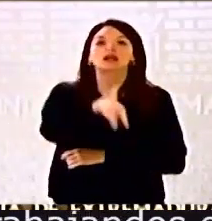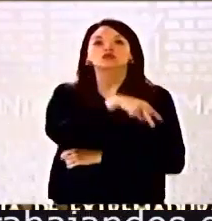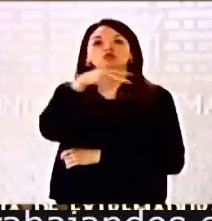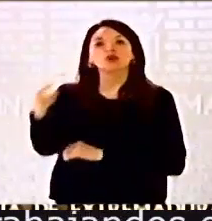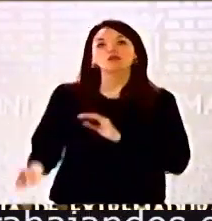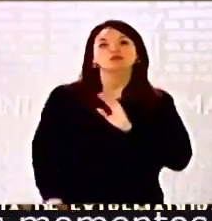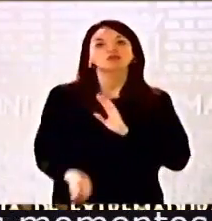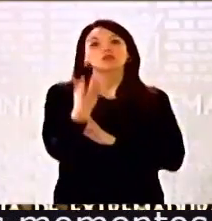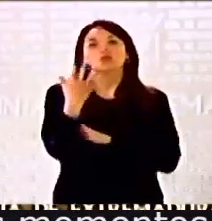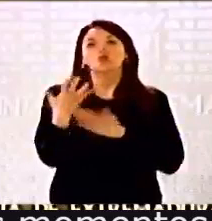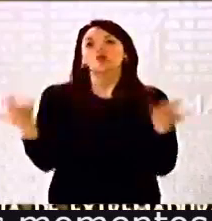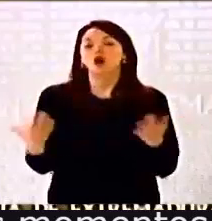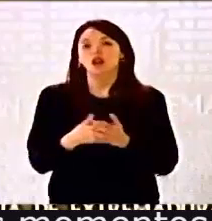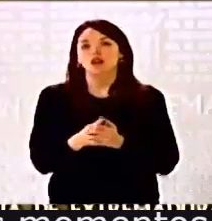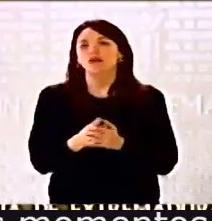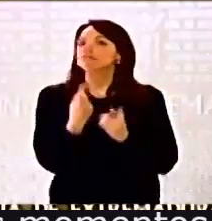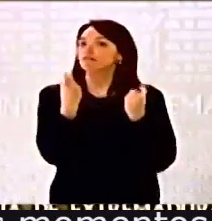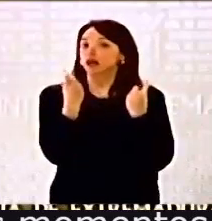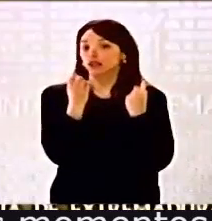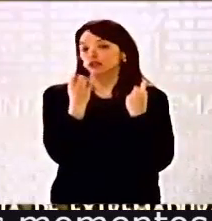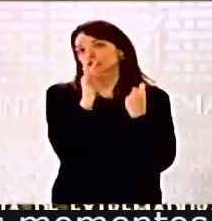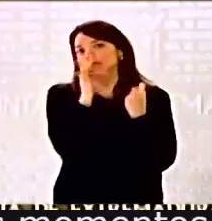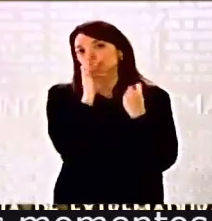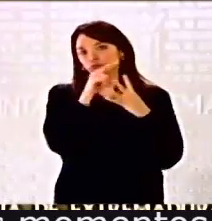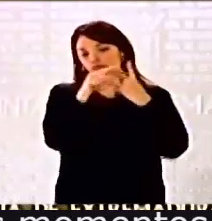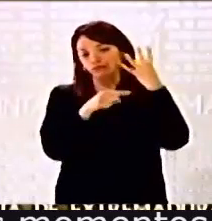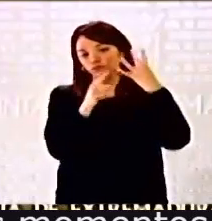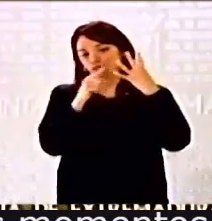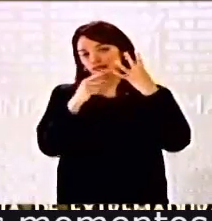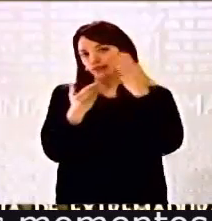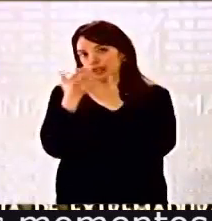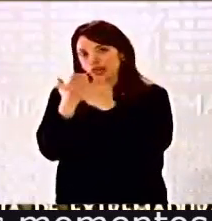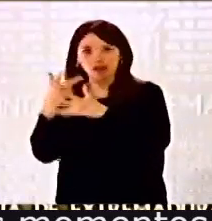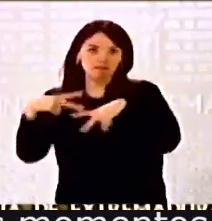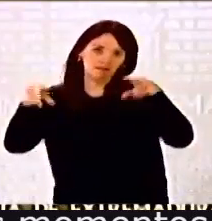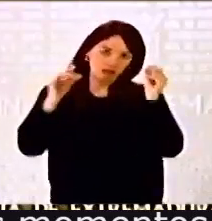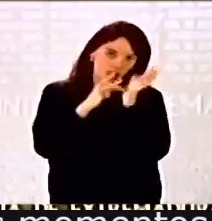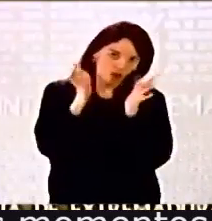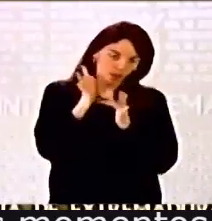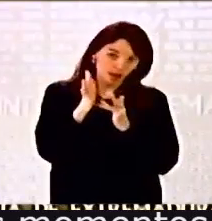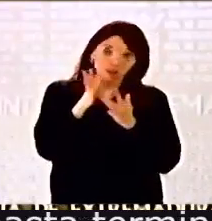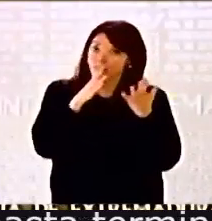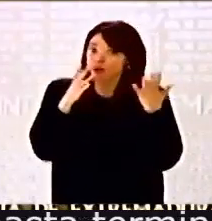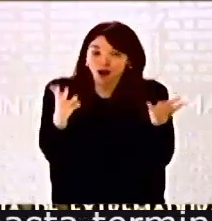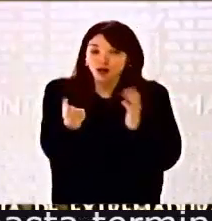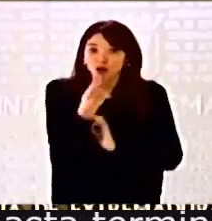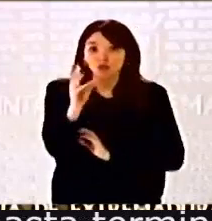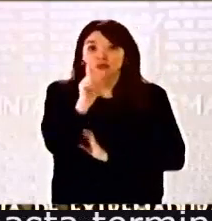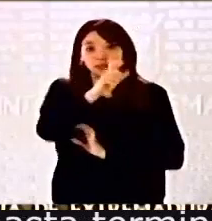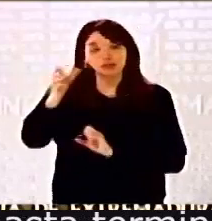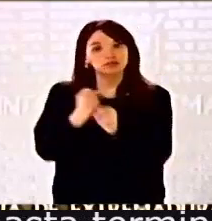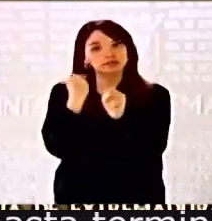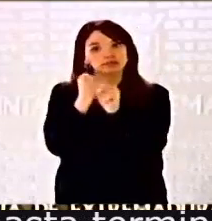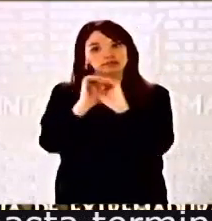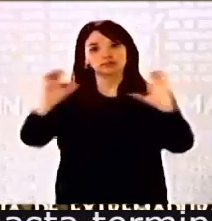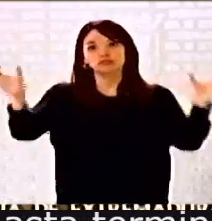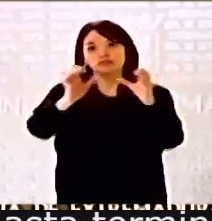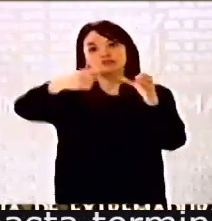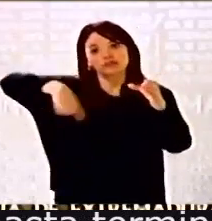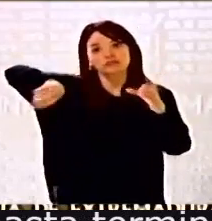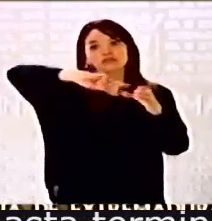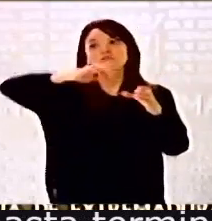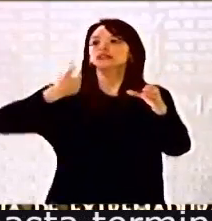que todavía faltan unos días hasta terminar el mes, pero en estos momentos el número de trabajadores que están